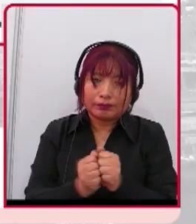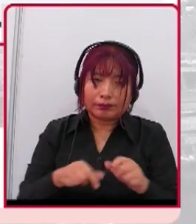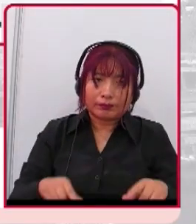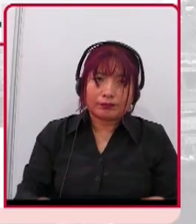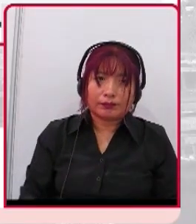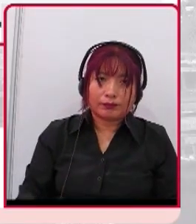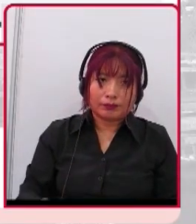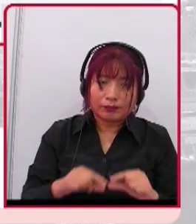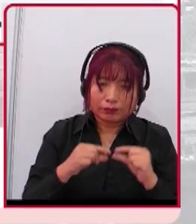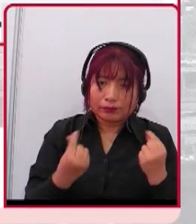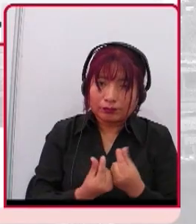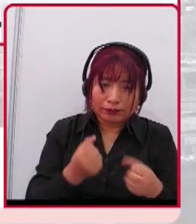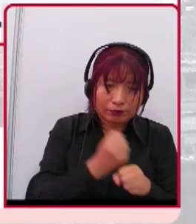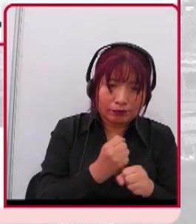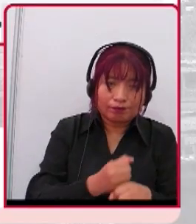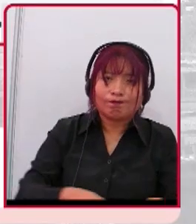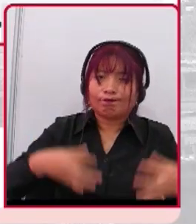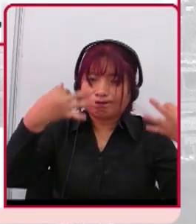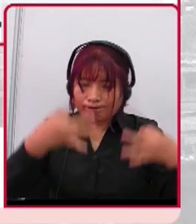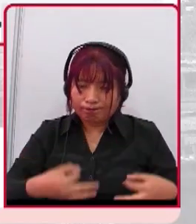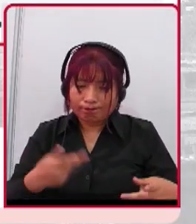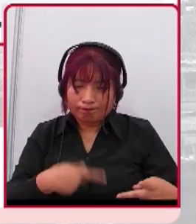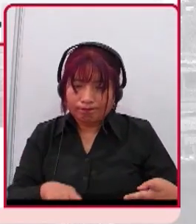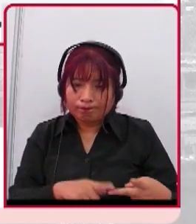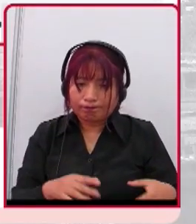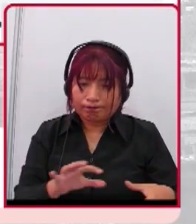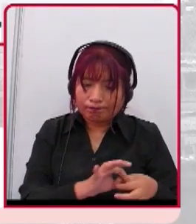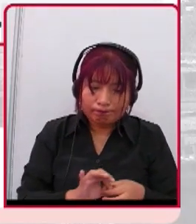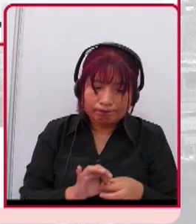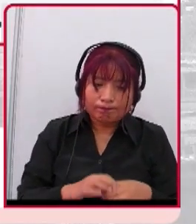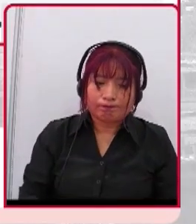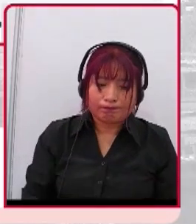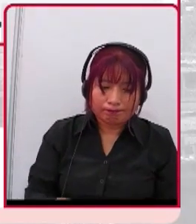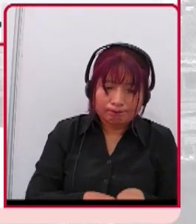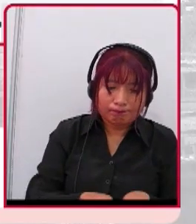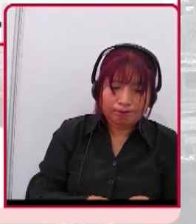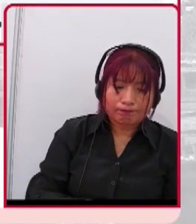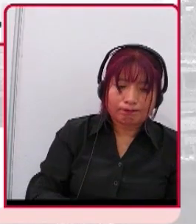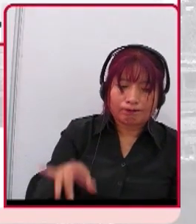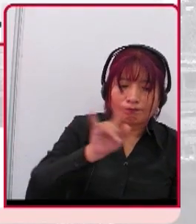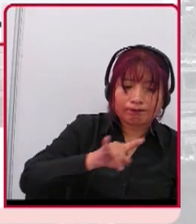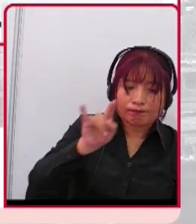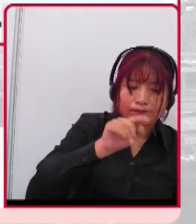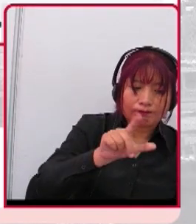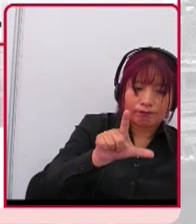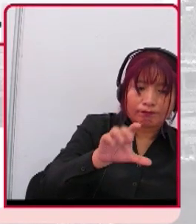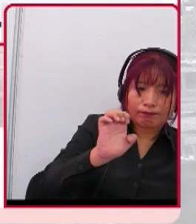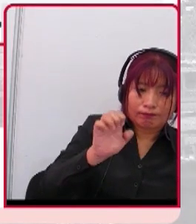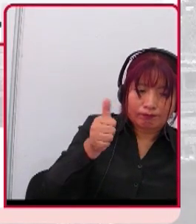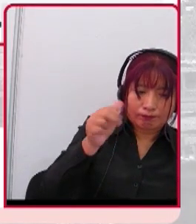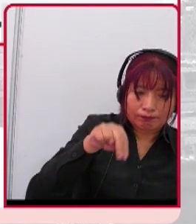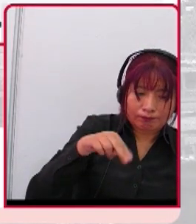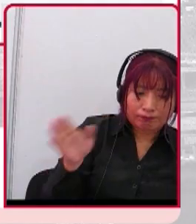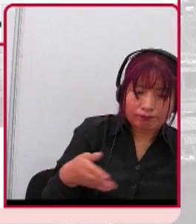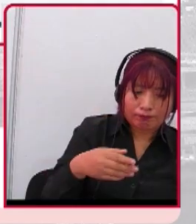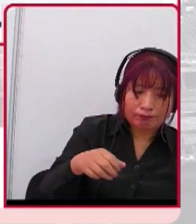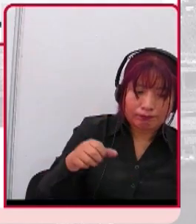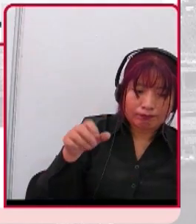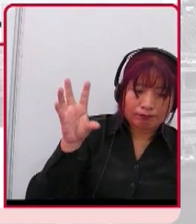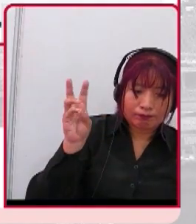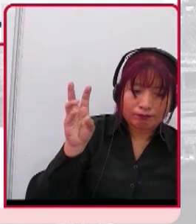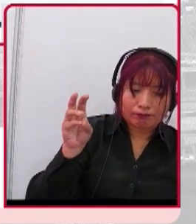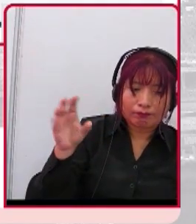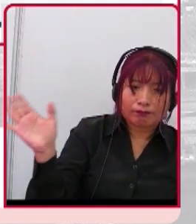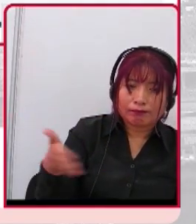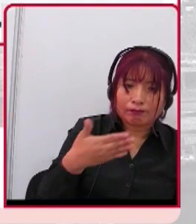definido. Utilizamos como herramienta la metodología Lean Six Sigma, como está bien definido acá. Partimos de la